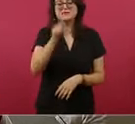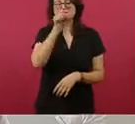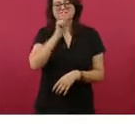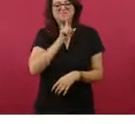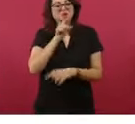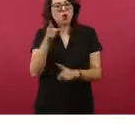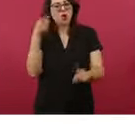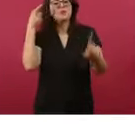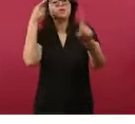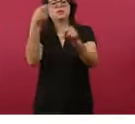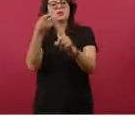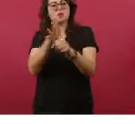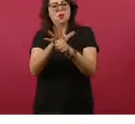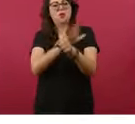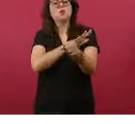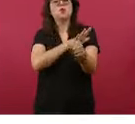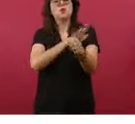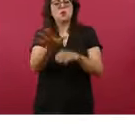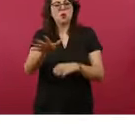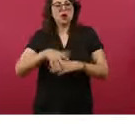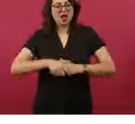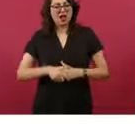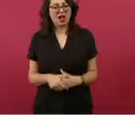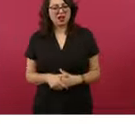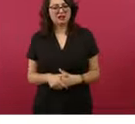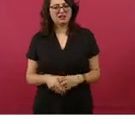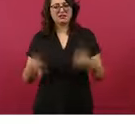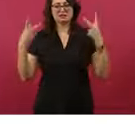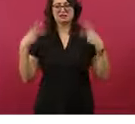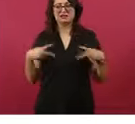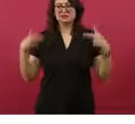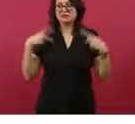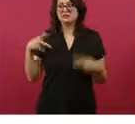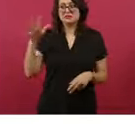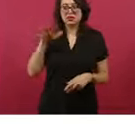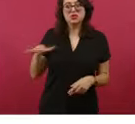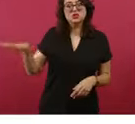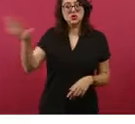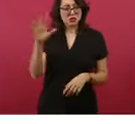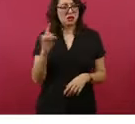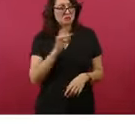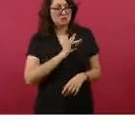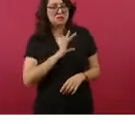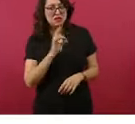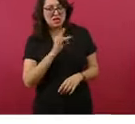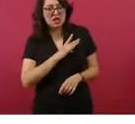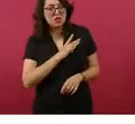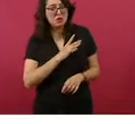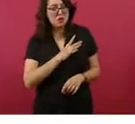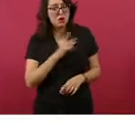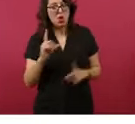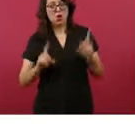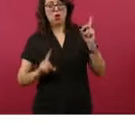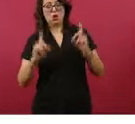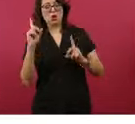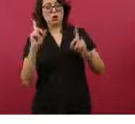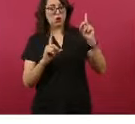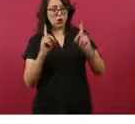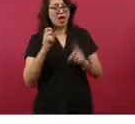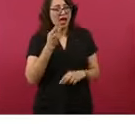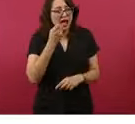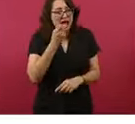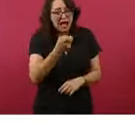Reforma? Intentar que el pueblo dude de la buena acción